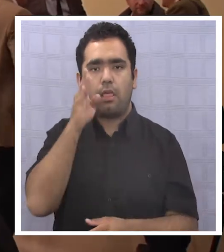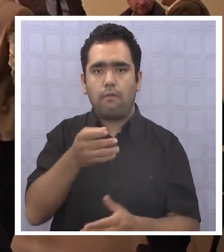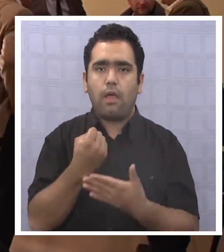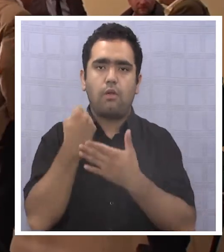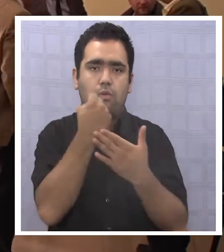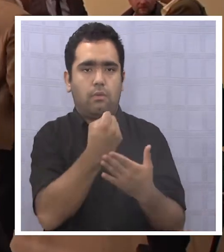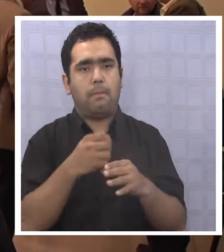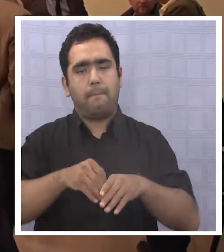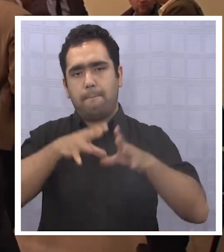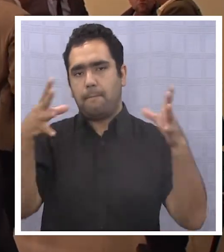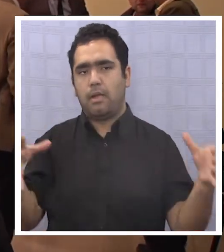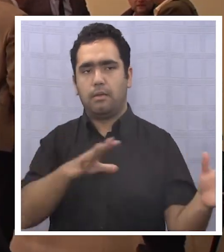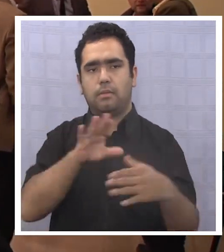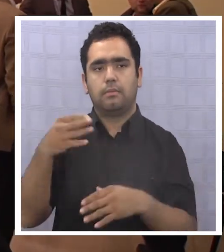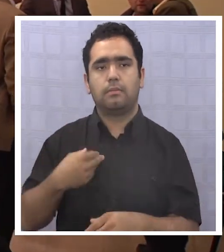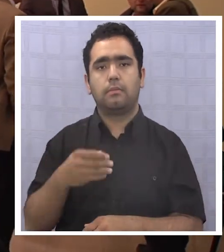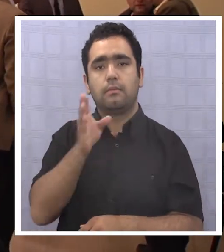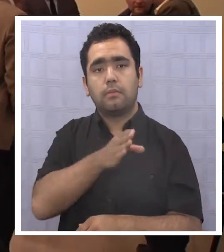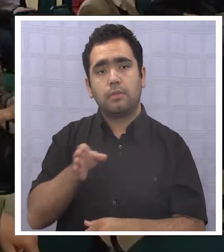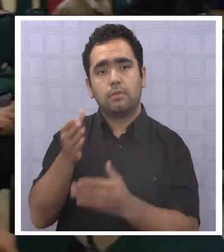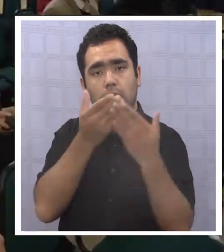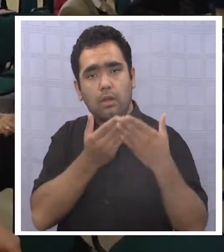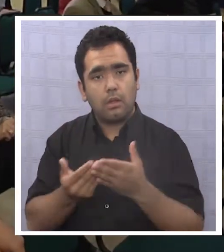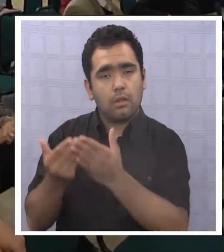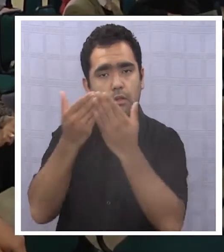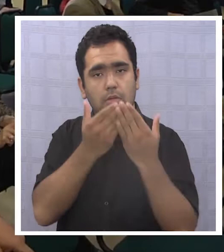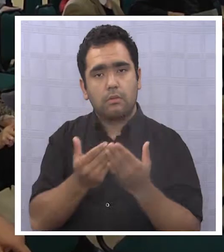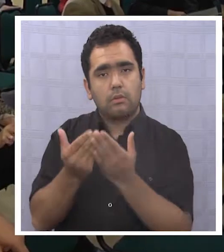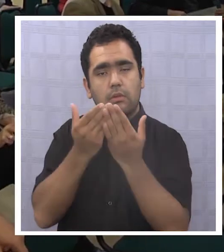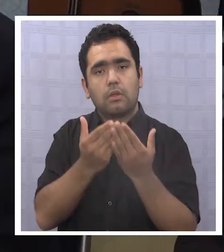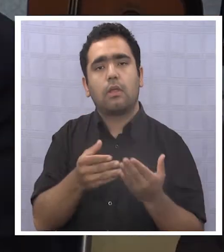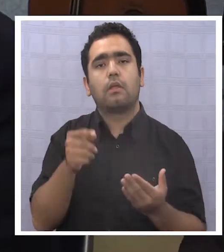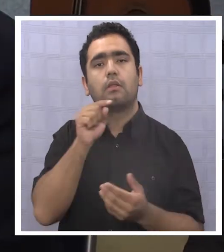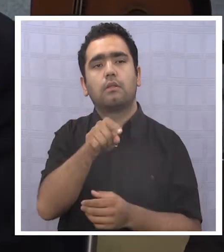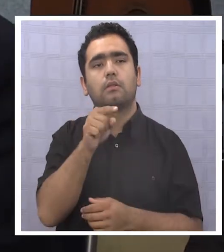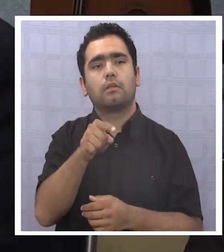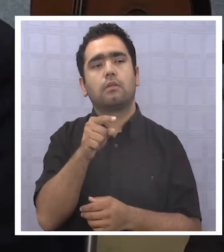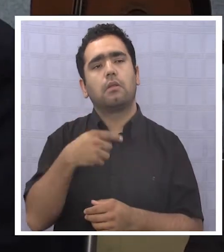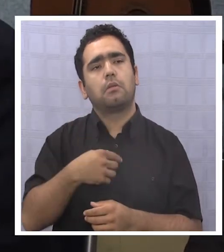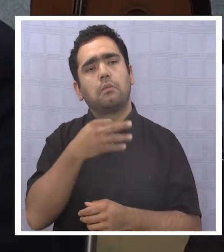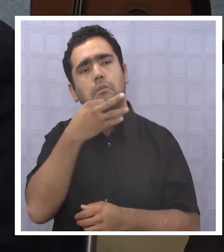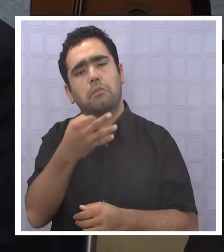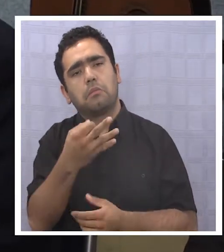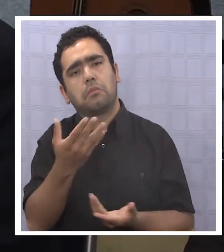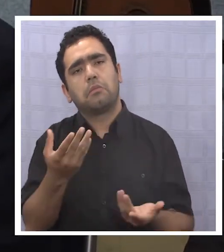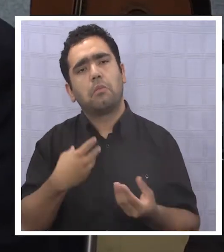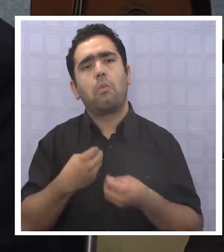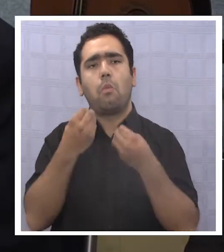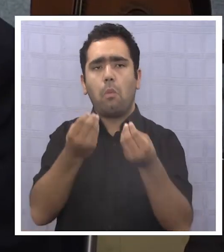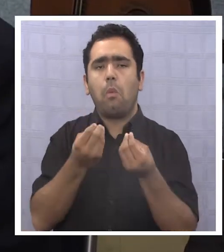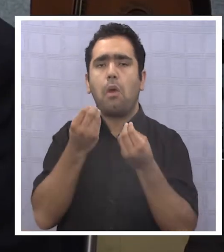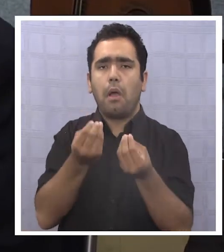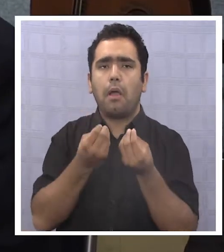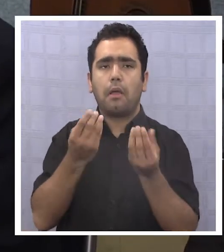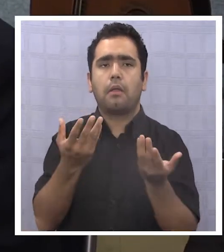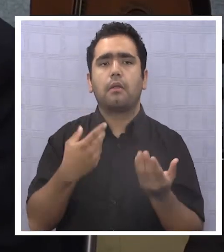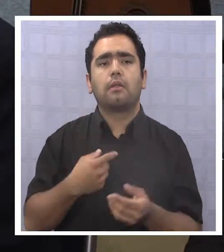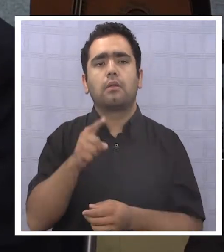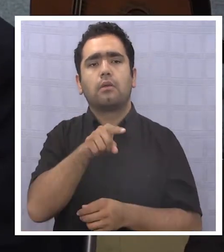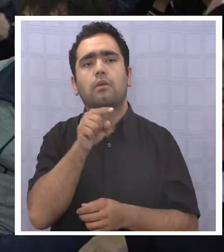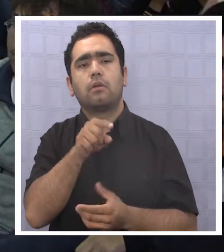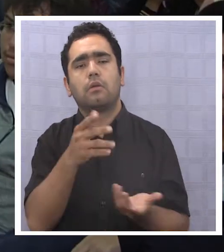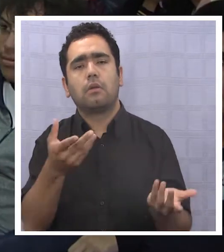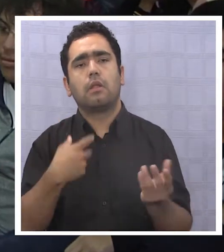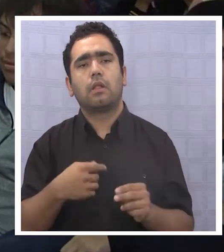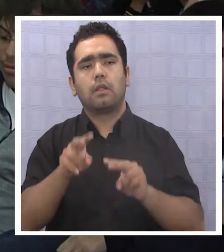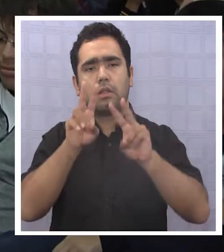los habría ayudado más. Los estudiantes que participaron de esta charla con de la Maza expresaron su satisfacción por el